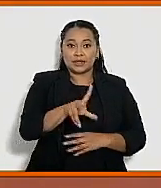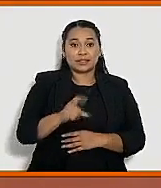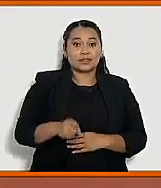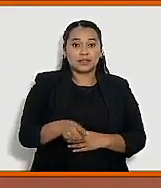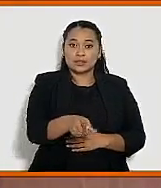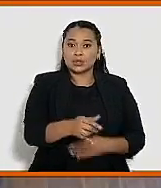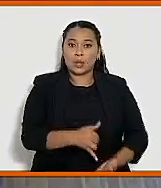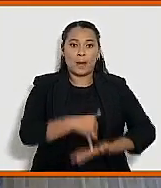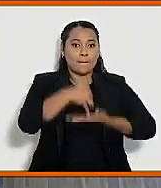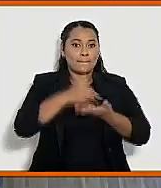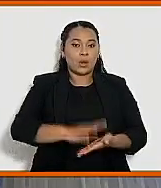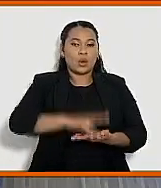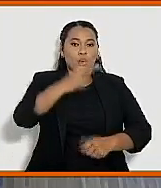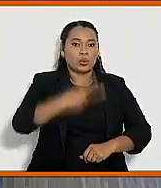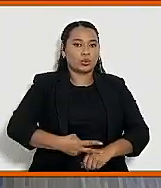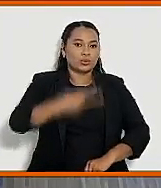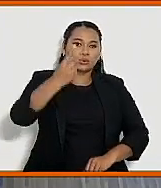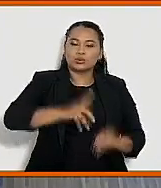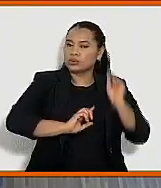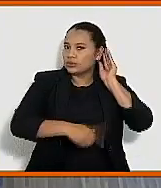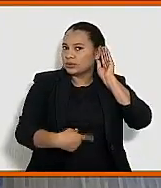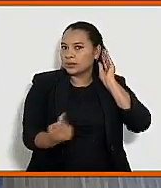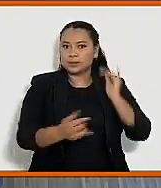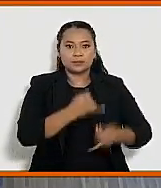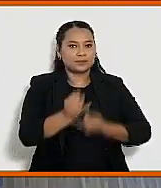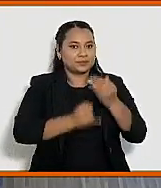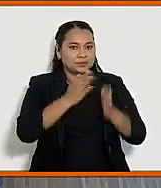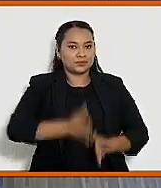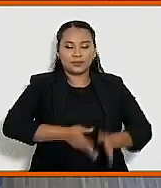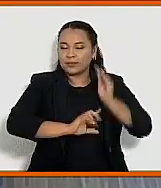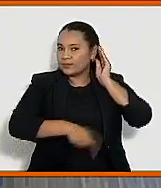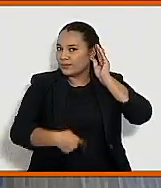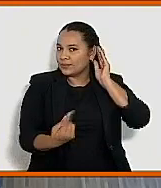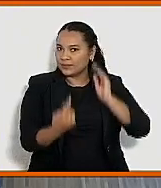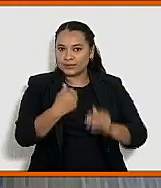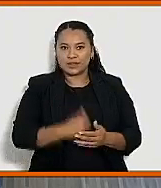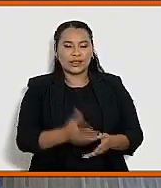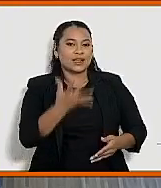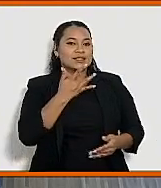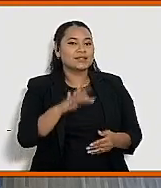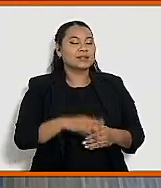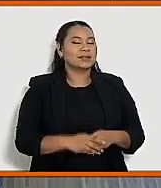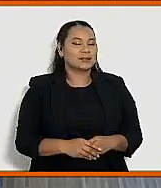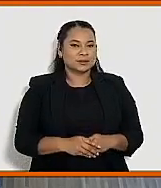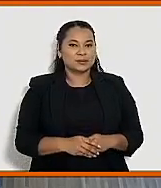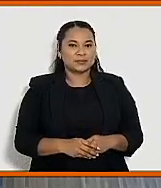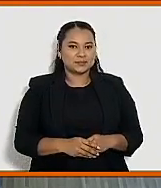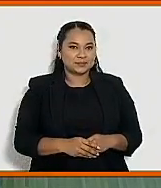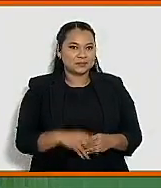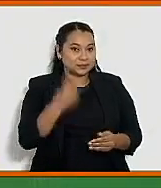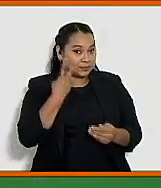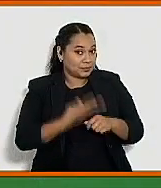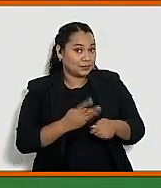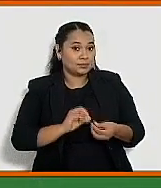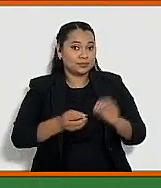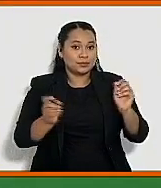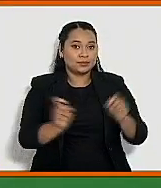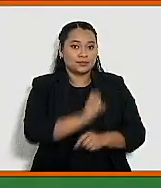3X. Recuerda, tu premio se multiplica por 3 en Diario, pero si sos jugador para más 1, te deseo muchísima suerte. El número favorecido